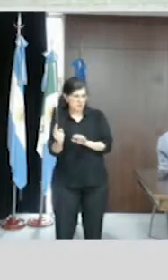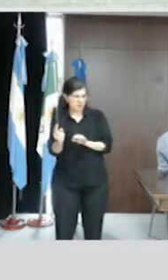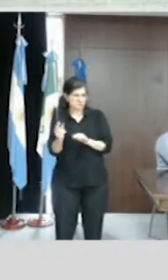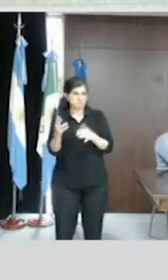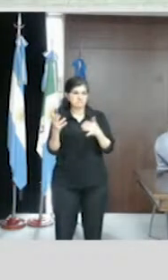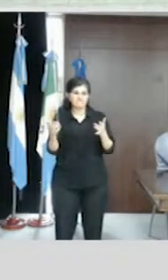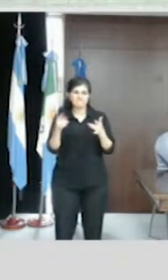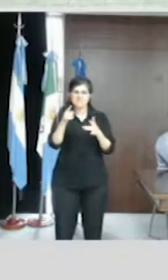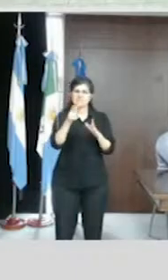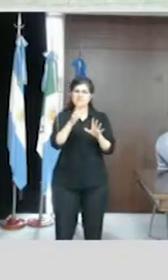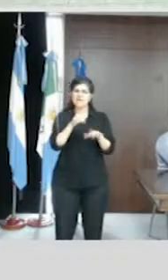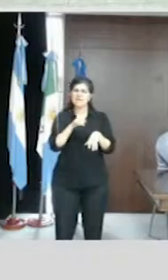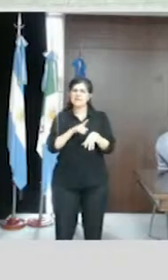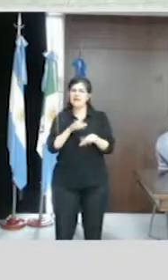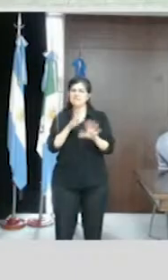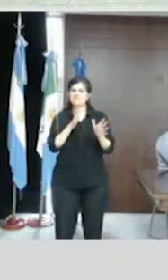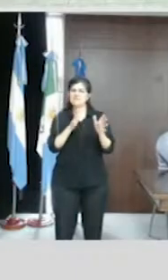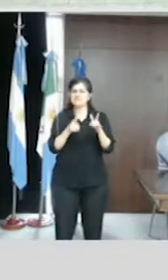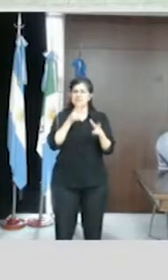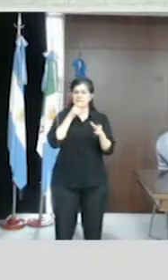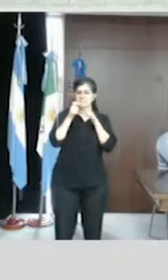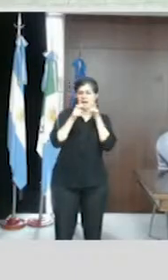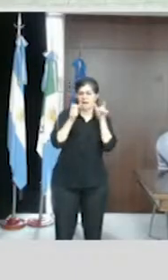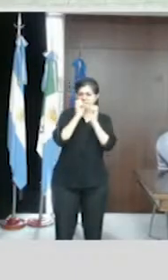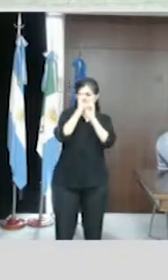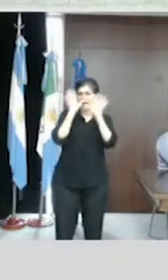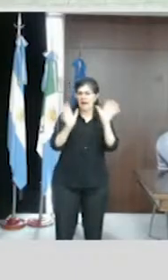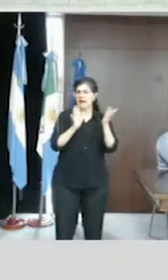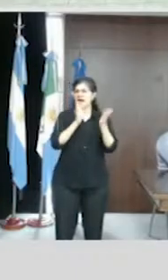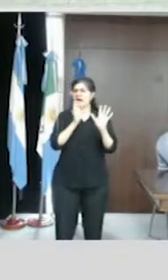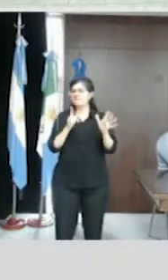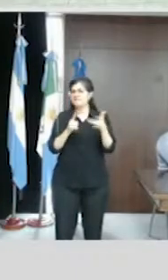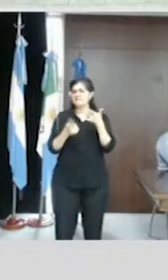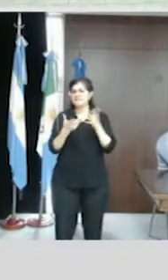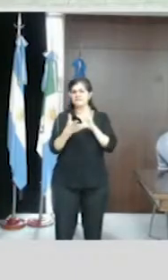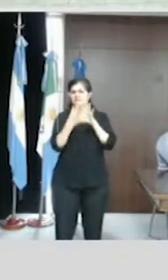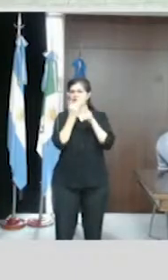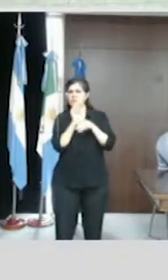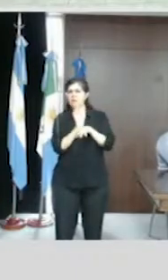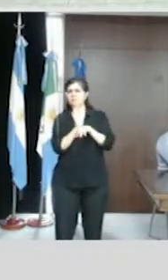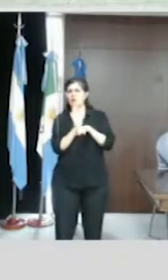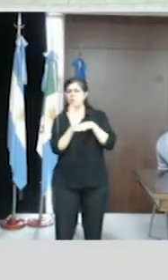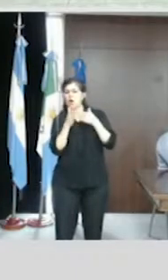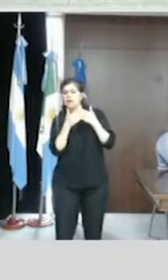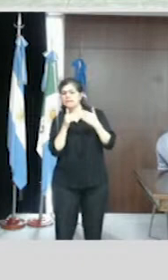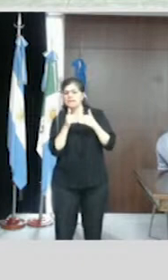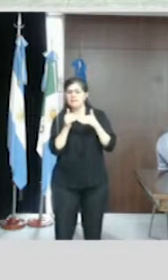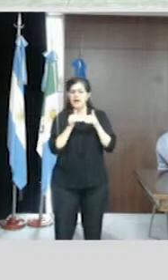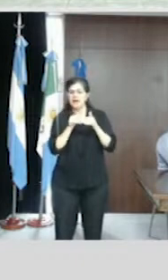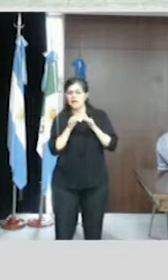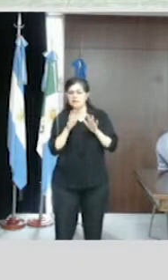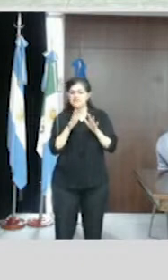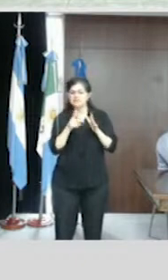lo hacen ver. Y sí se lo dicen con la parte corporal, con lo no verbal, se lo estamos diciendo. La pérdida del